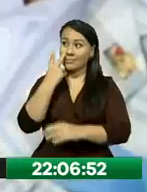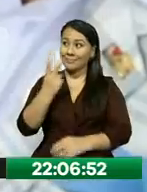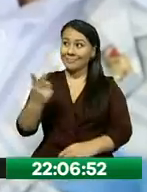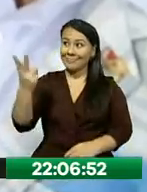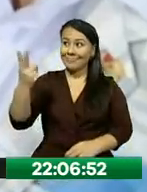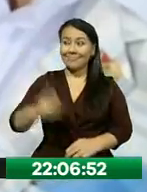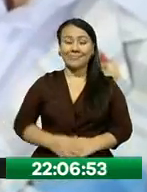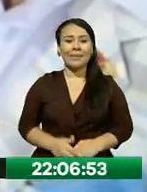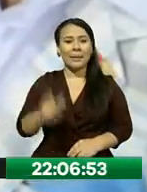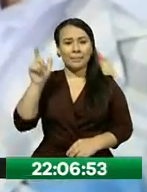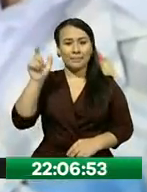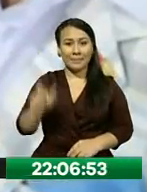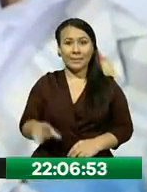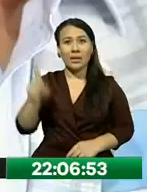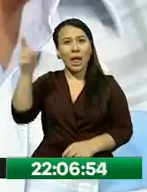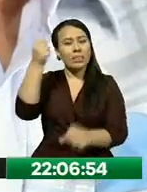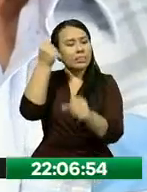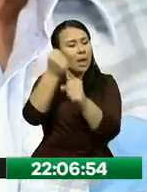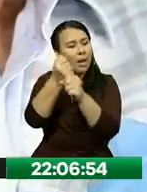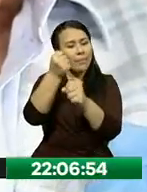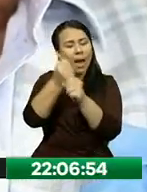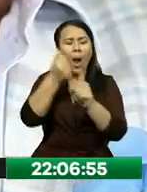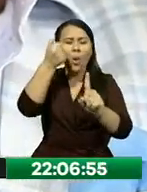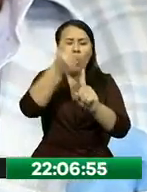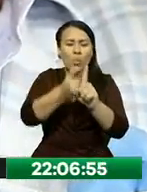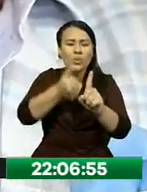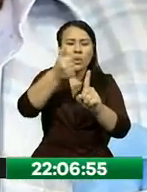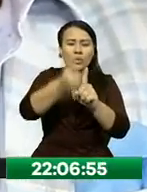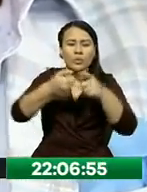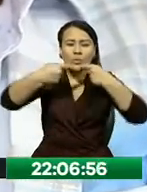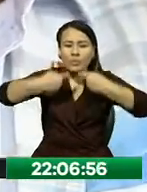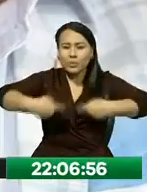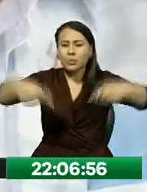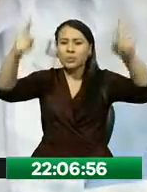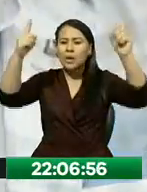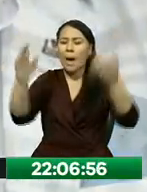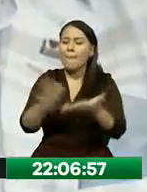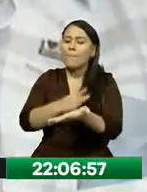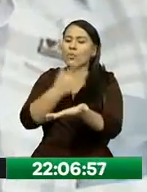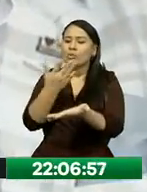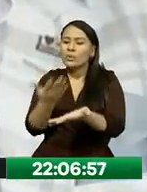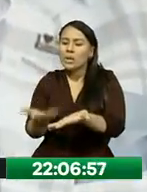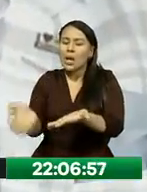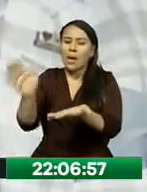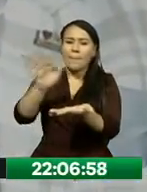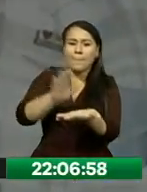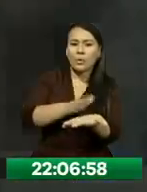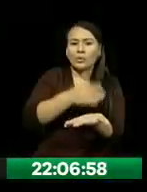Como seguimos trabajando, la música nos sigue saliendo de adentro.